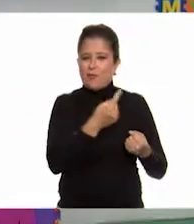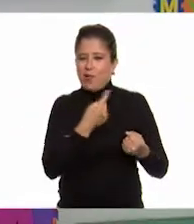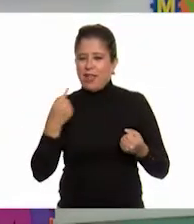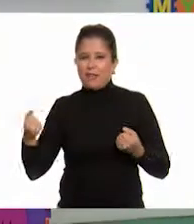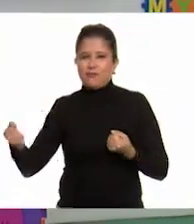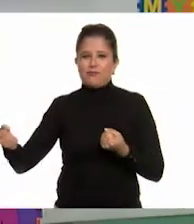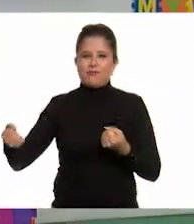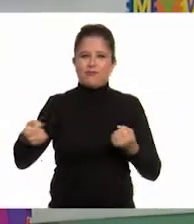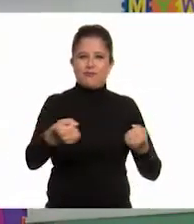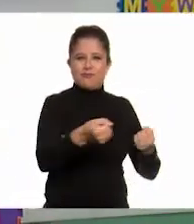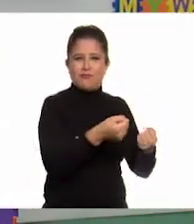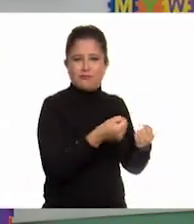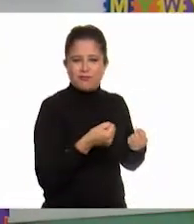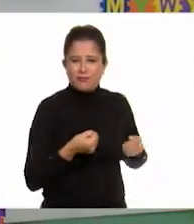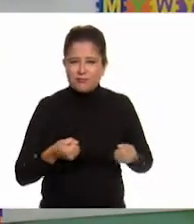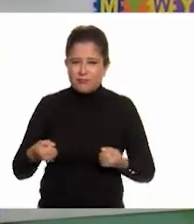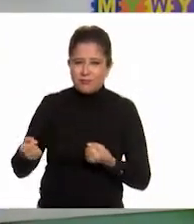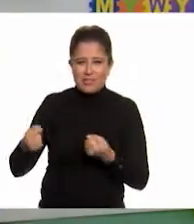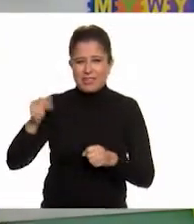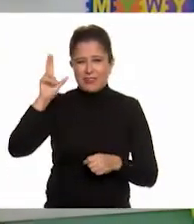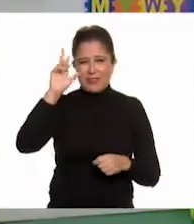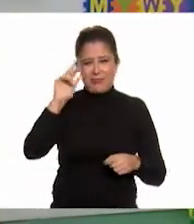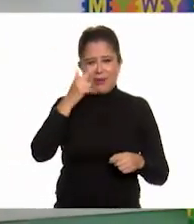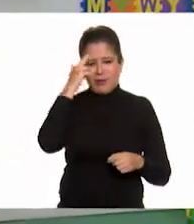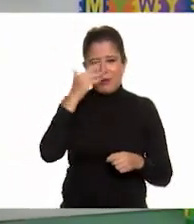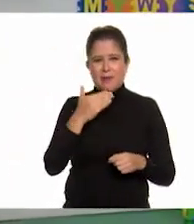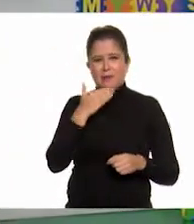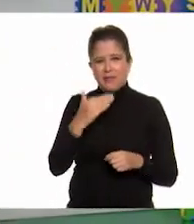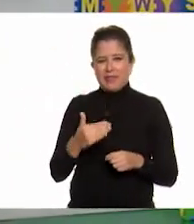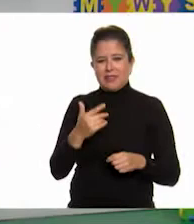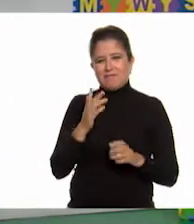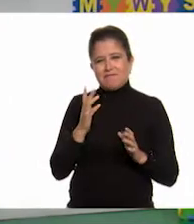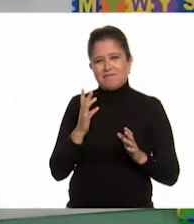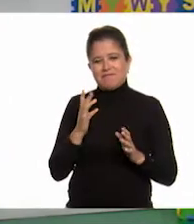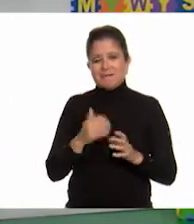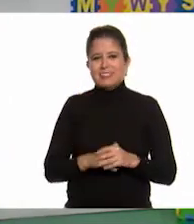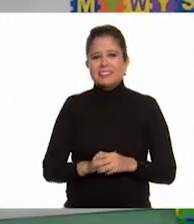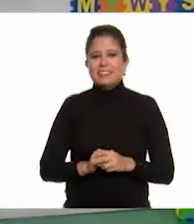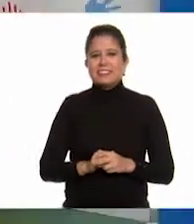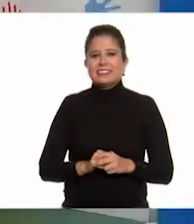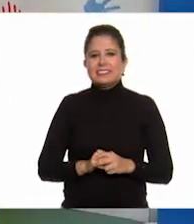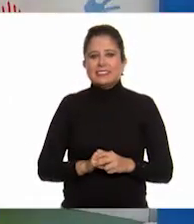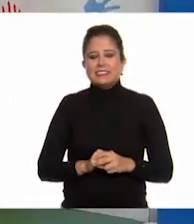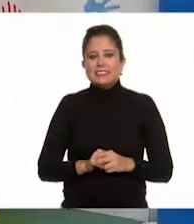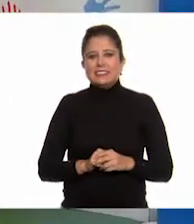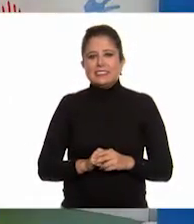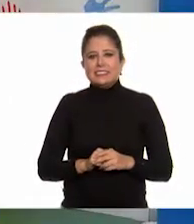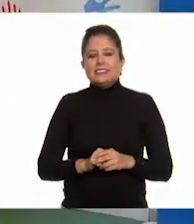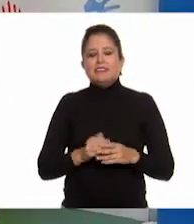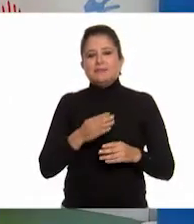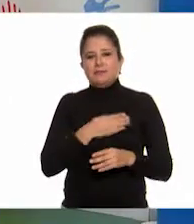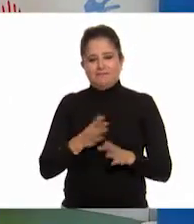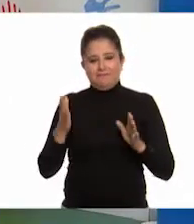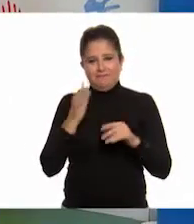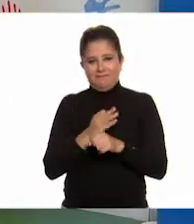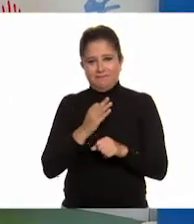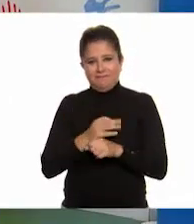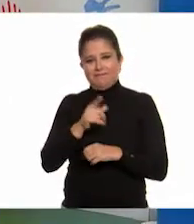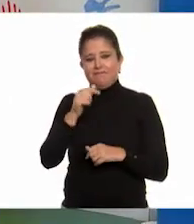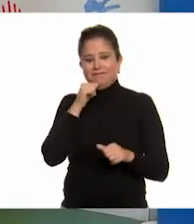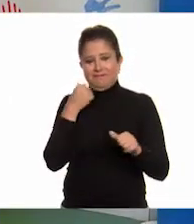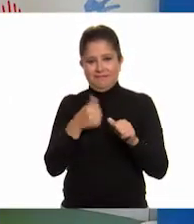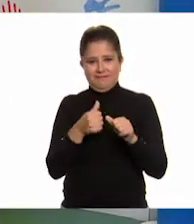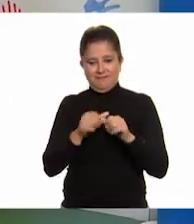¿Sí? Ay, no me acuerdo la verdad. Me gustaría recordarlo. Bueno, pues vamos primero con la